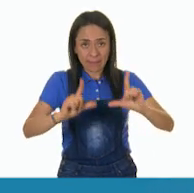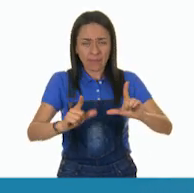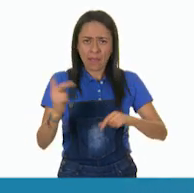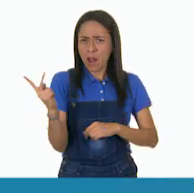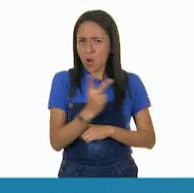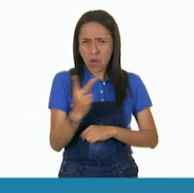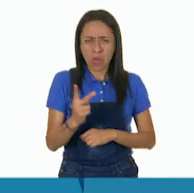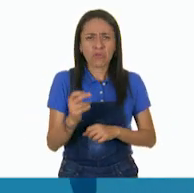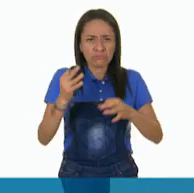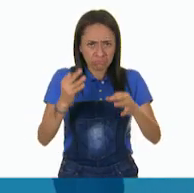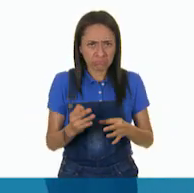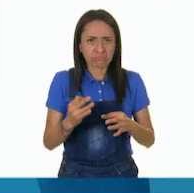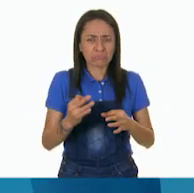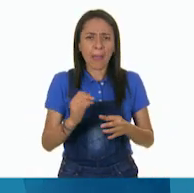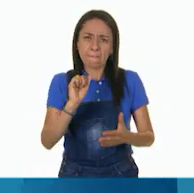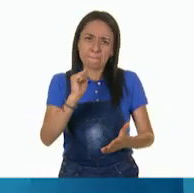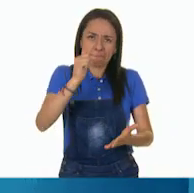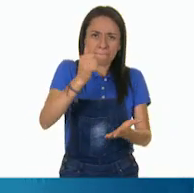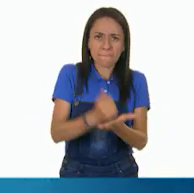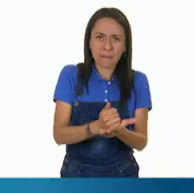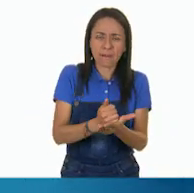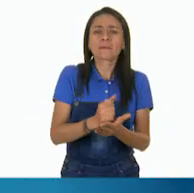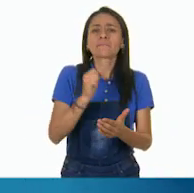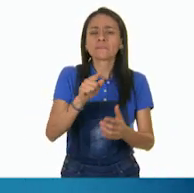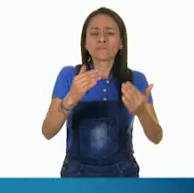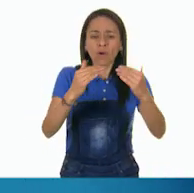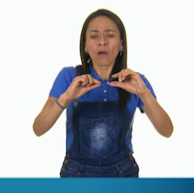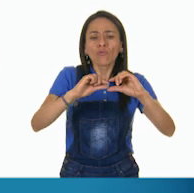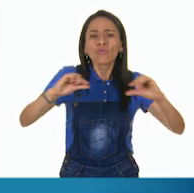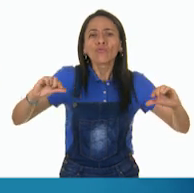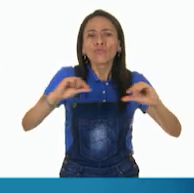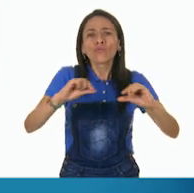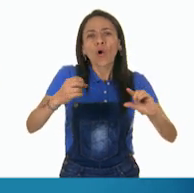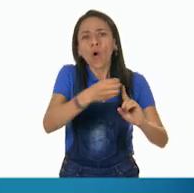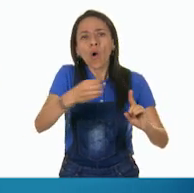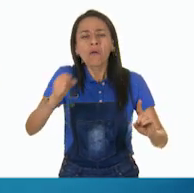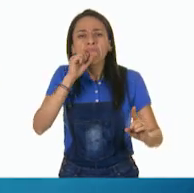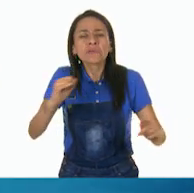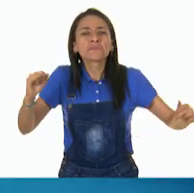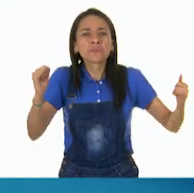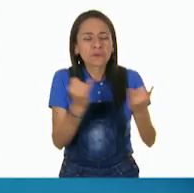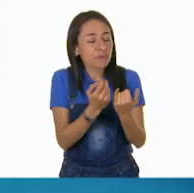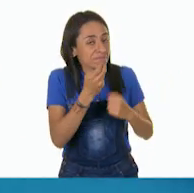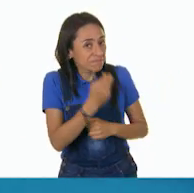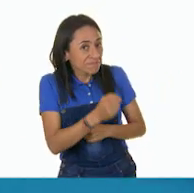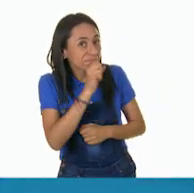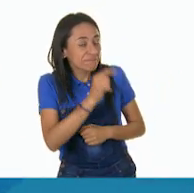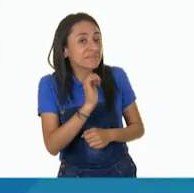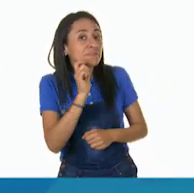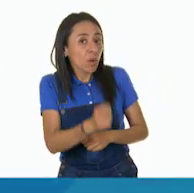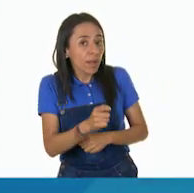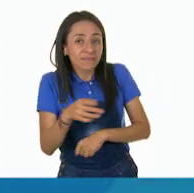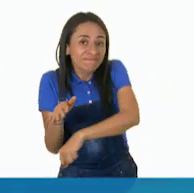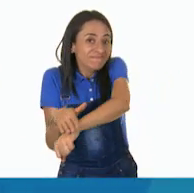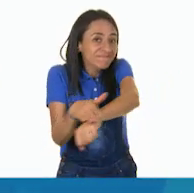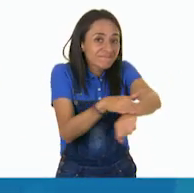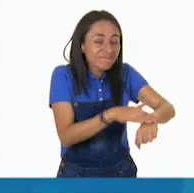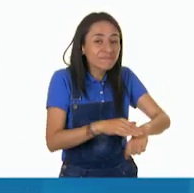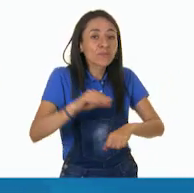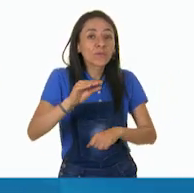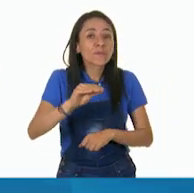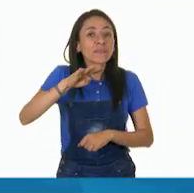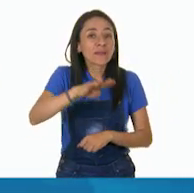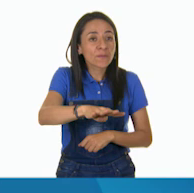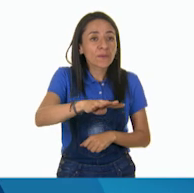exacto raulito y también tiene la promesa publicitaria que es elimina el 99 por ciento de gérmenes